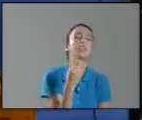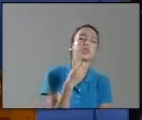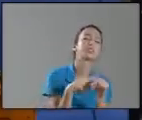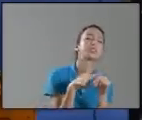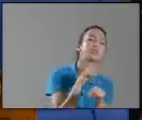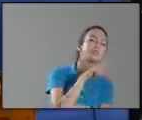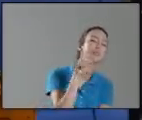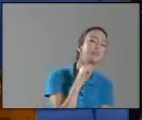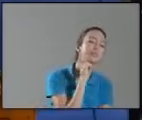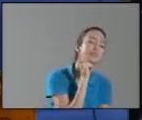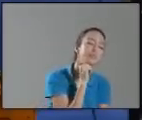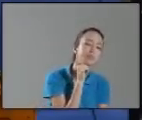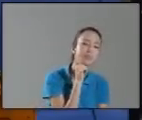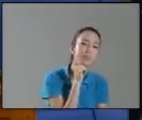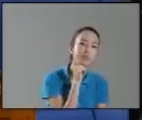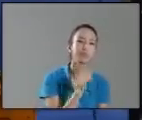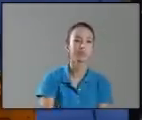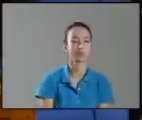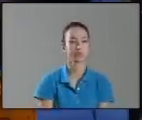No, ¿y con quién fue?